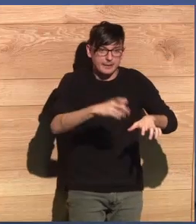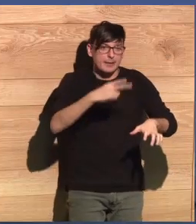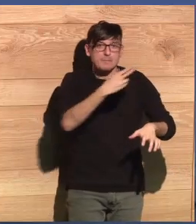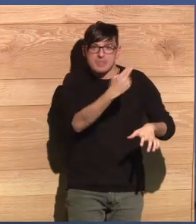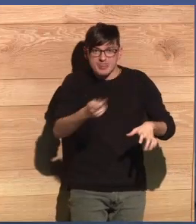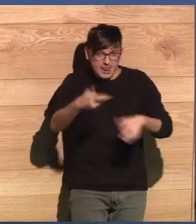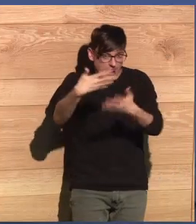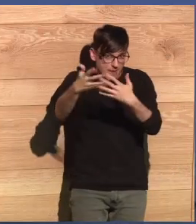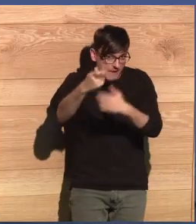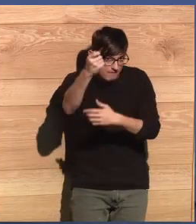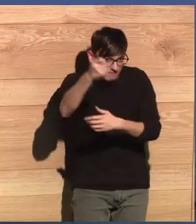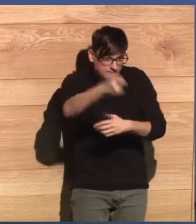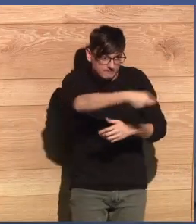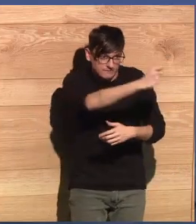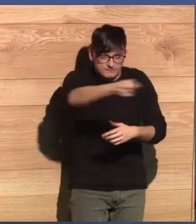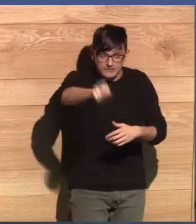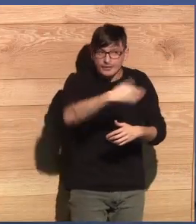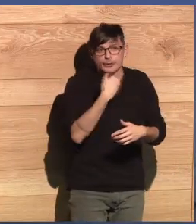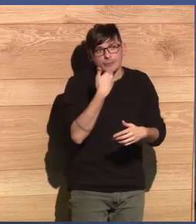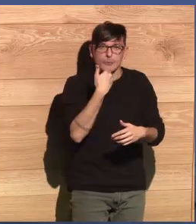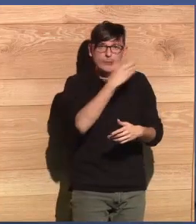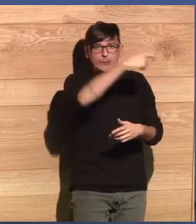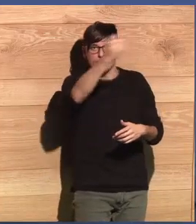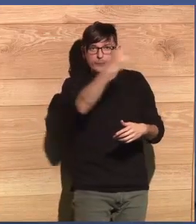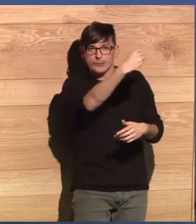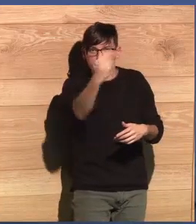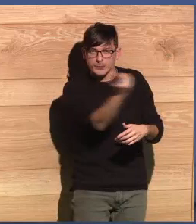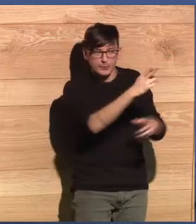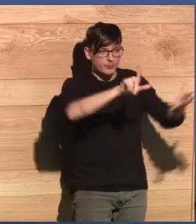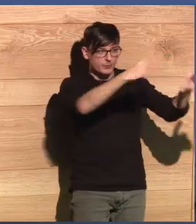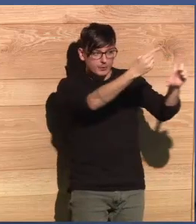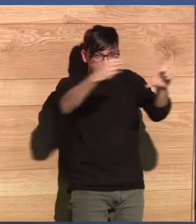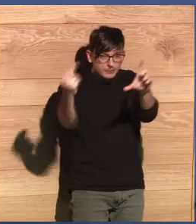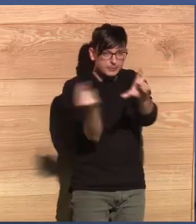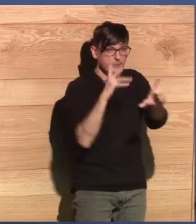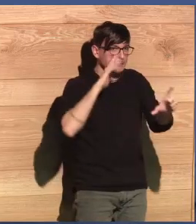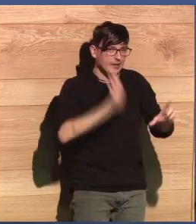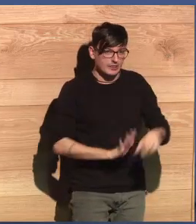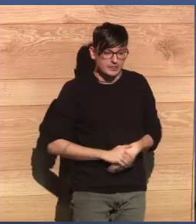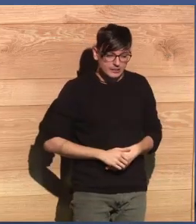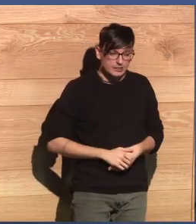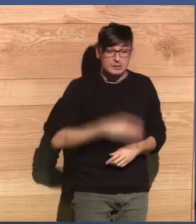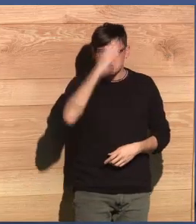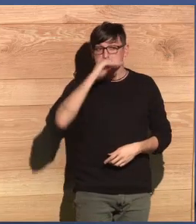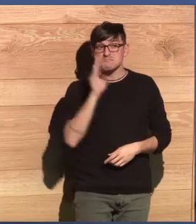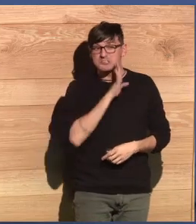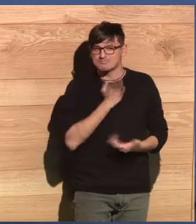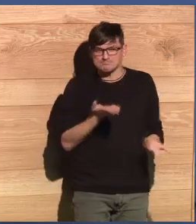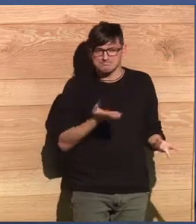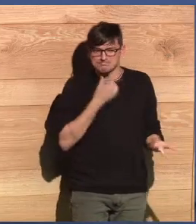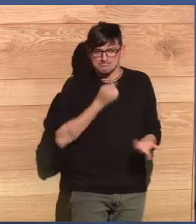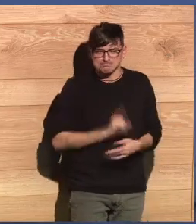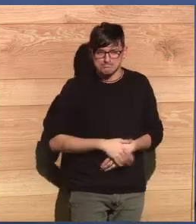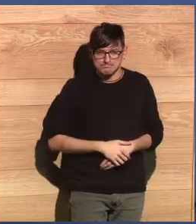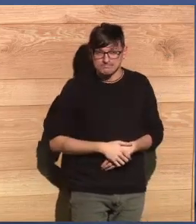para dormir. Lo movía como si estuviera pintando con él miles de cuadros. A sus padres esto no les hacía mucha